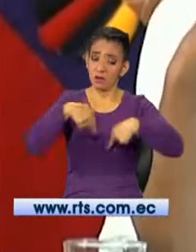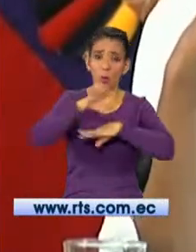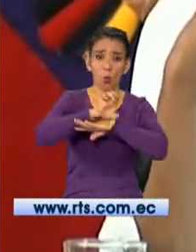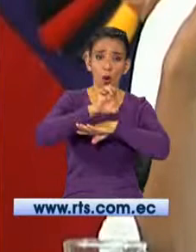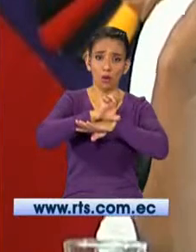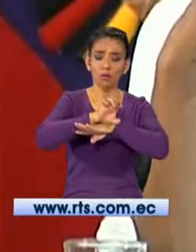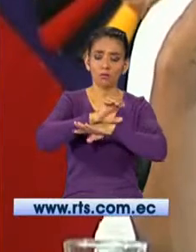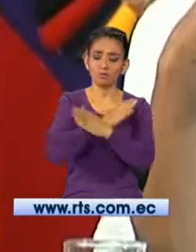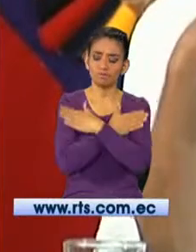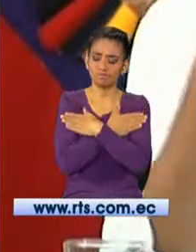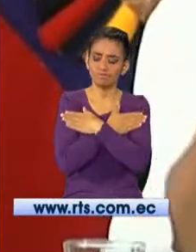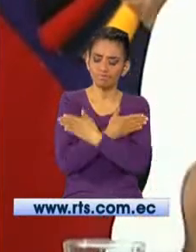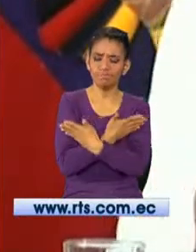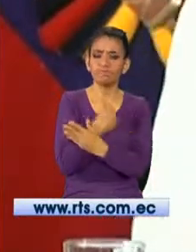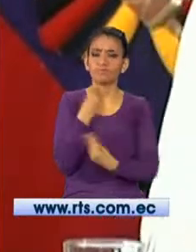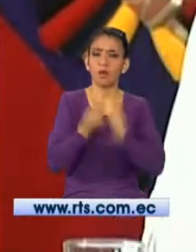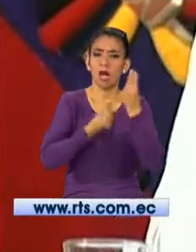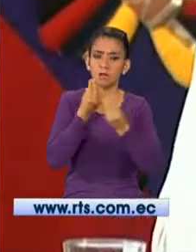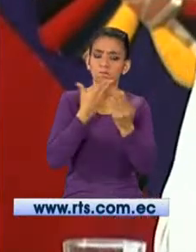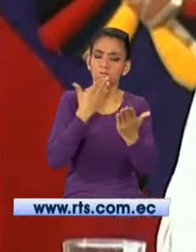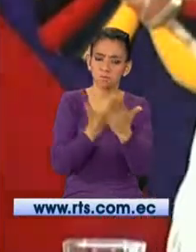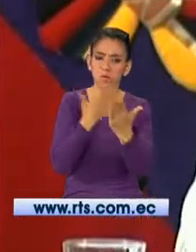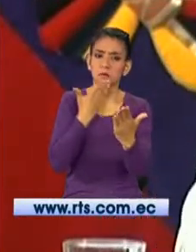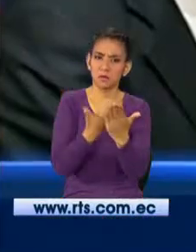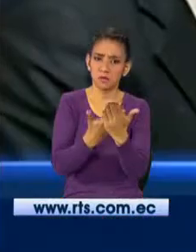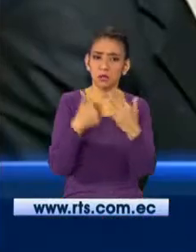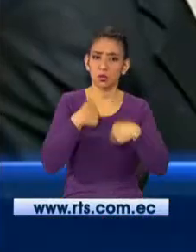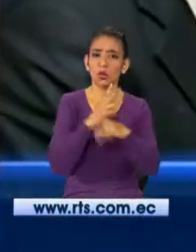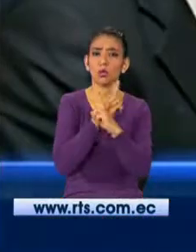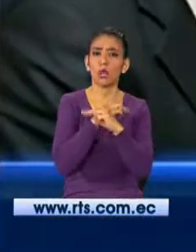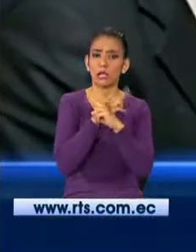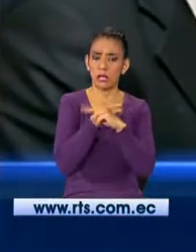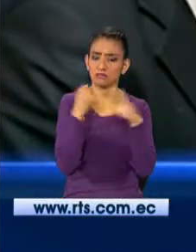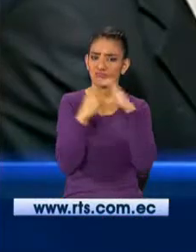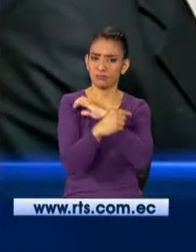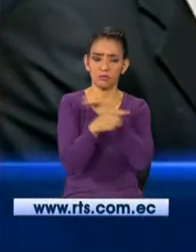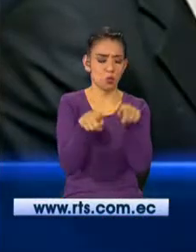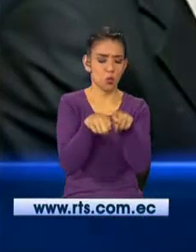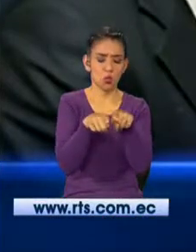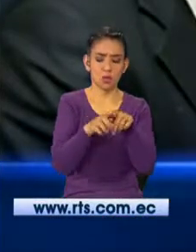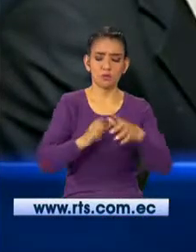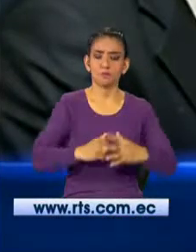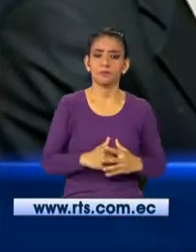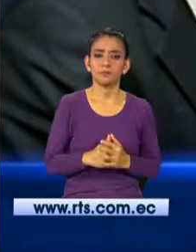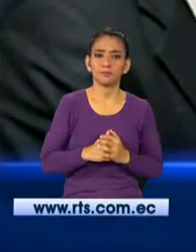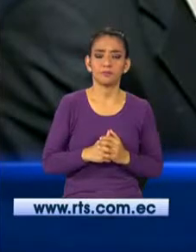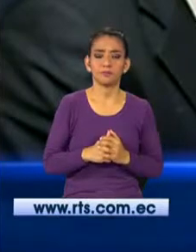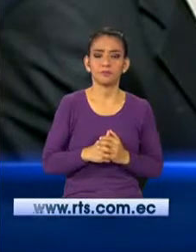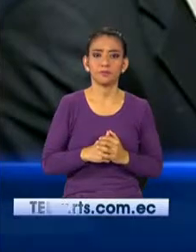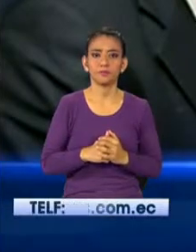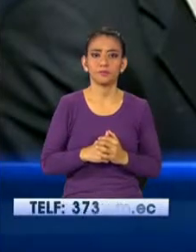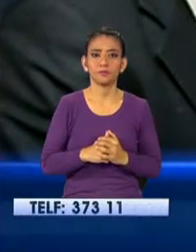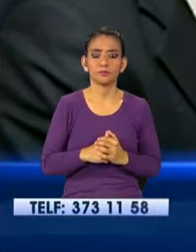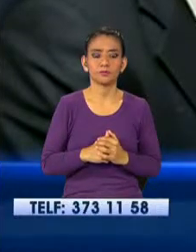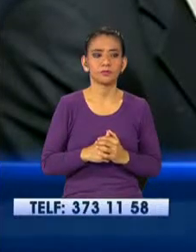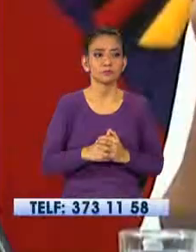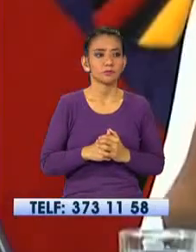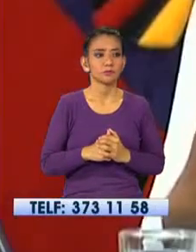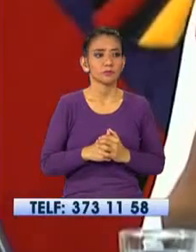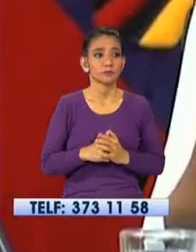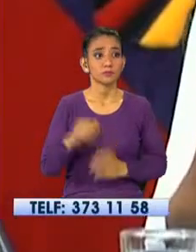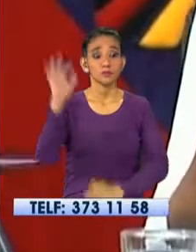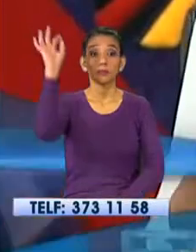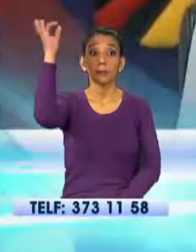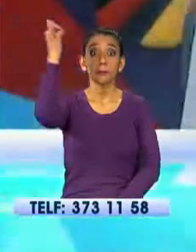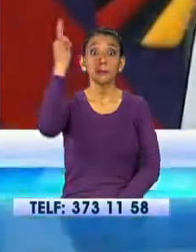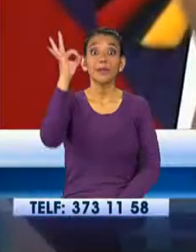pues, nuestra admiración, nuestra gratitud, como escribí en Twitter. Precio del petróleo, presupuesto 2016. Presupuesto,